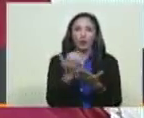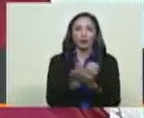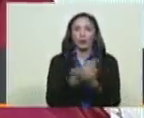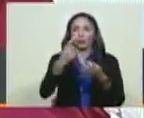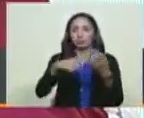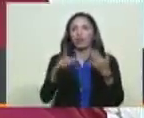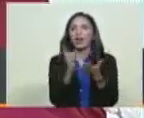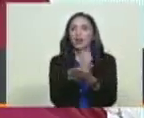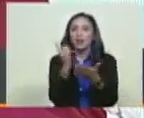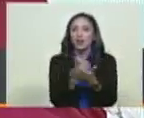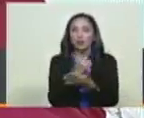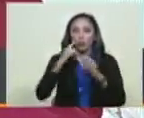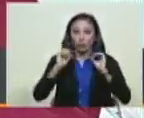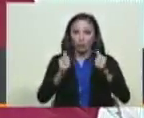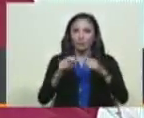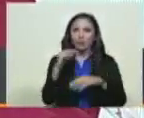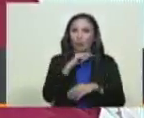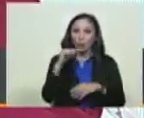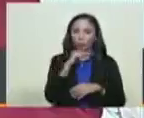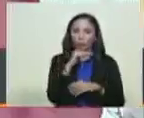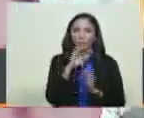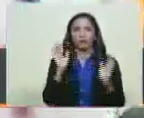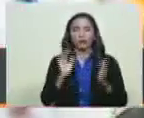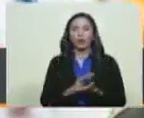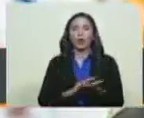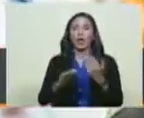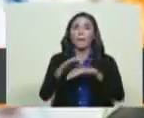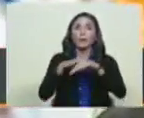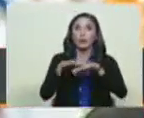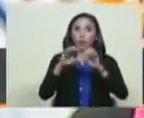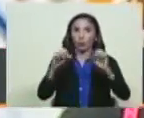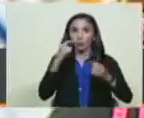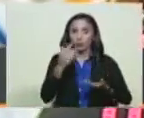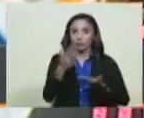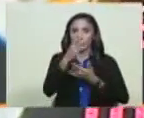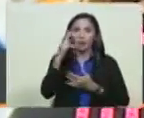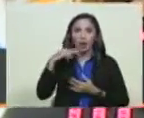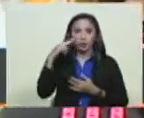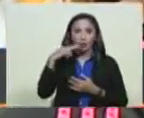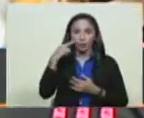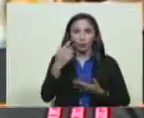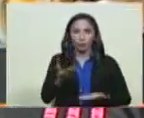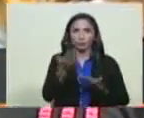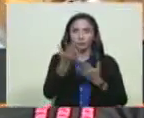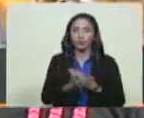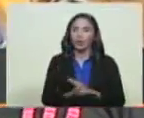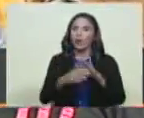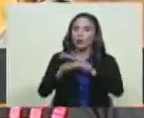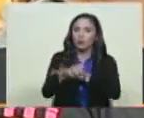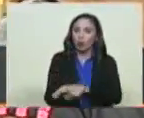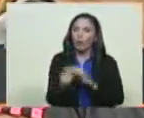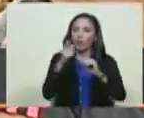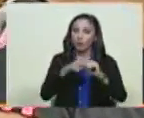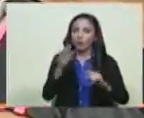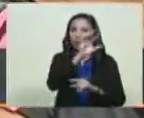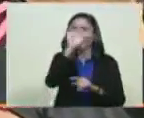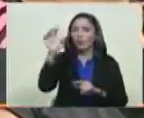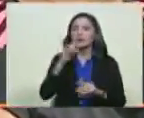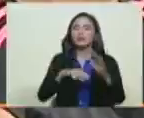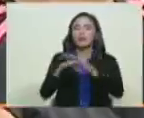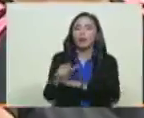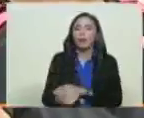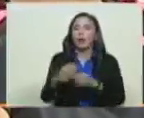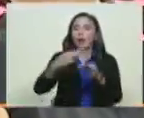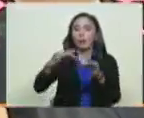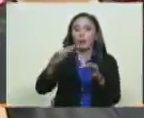cuando arranquemos clase ministra de educación aristóbulo lo hemos comprado en el mundo con petro